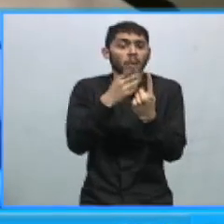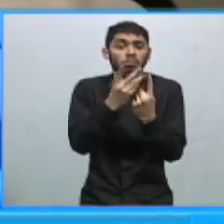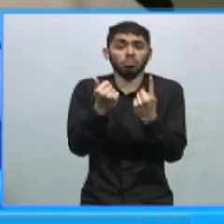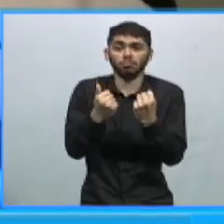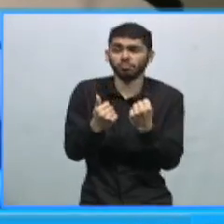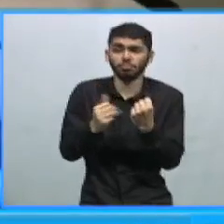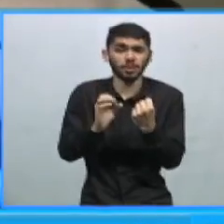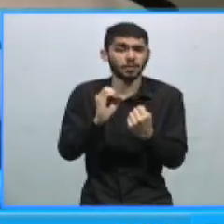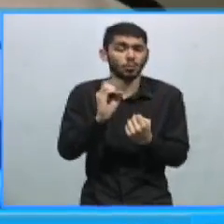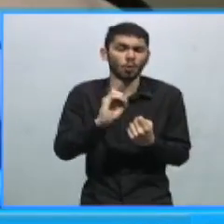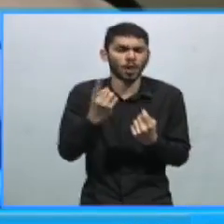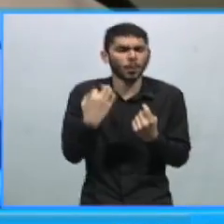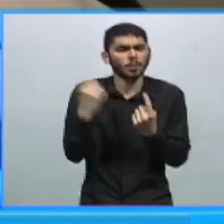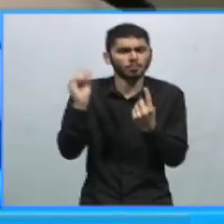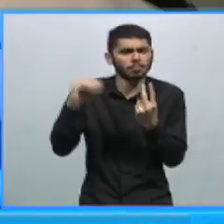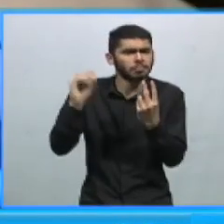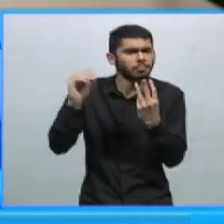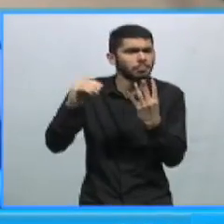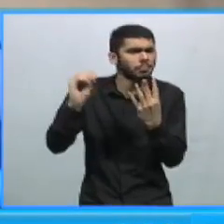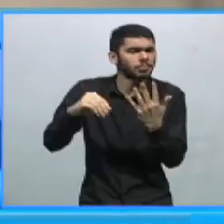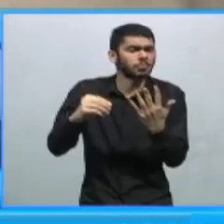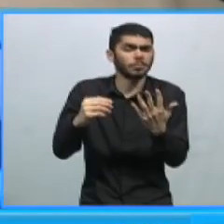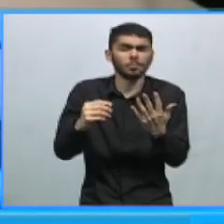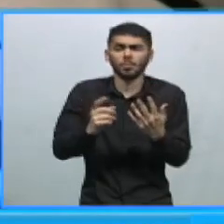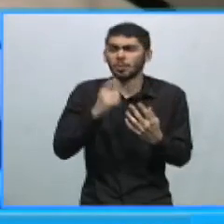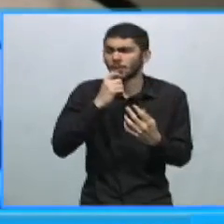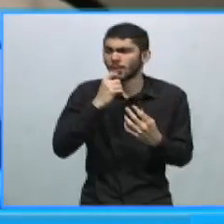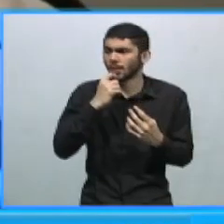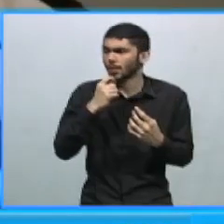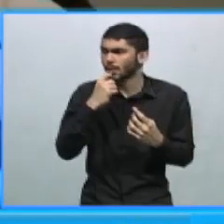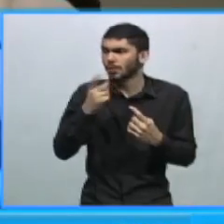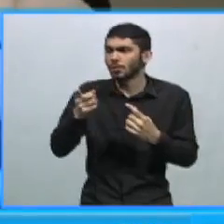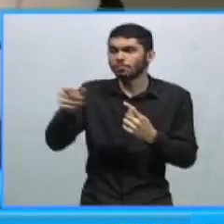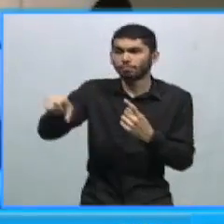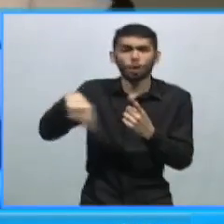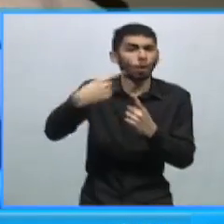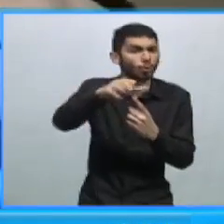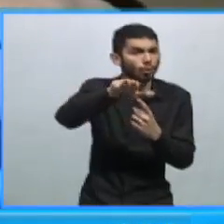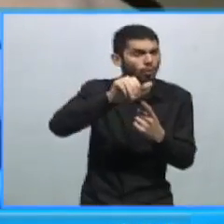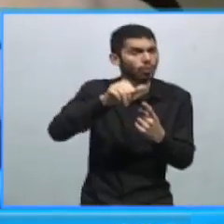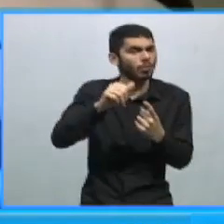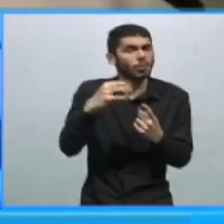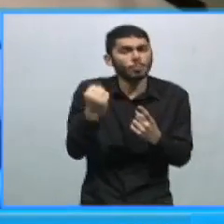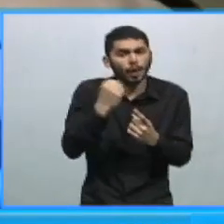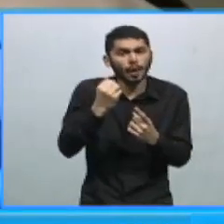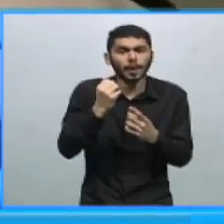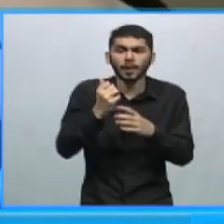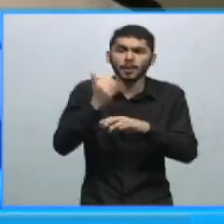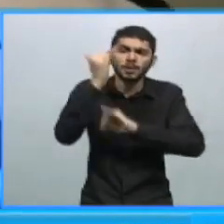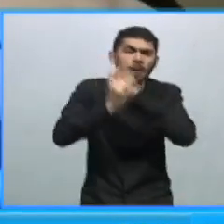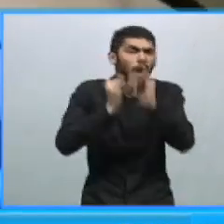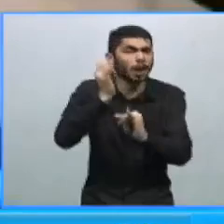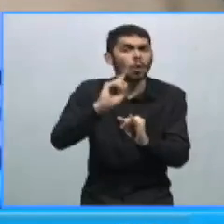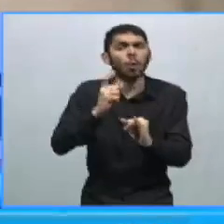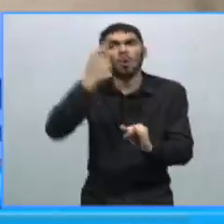te limita te limita ese nombre en particular te limita a la predisposición a la disponibilidad de una persona o de una entidad en particular y yo creo que este